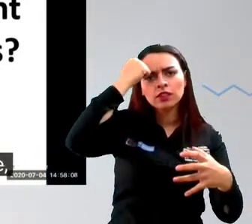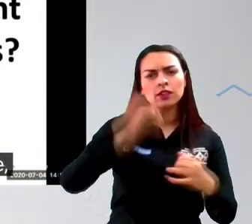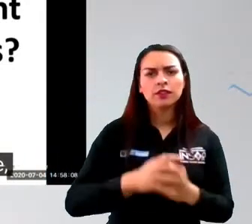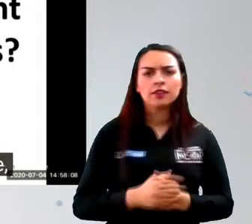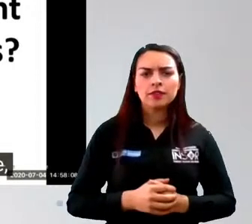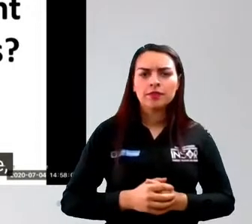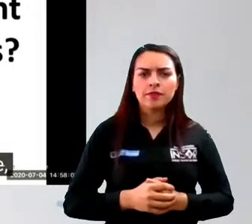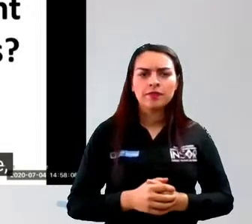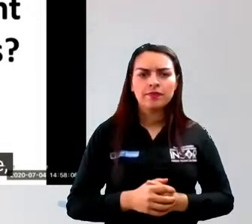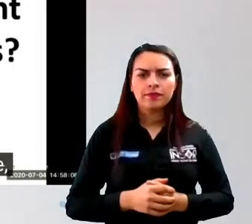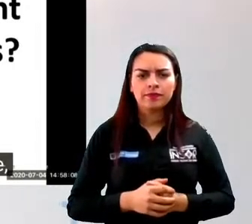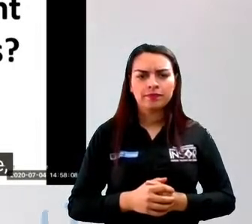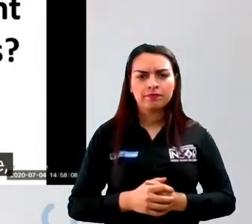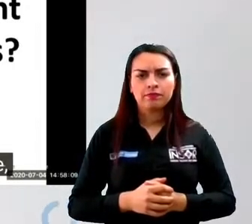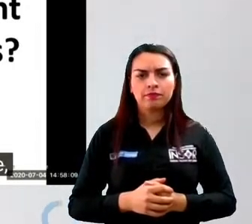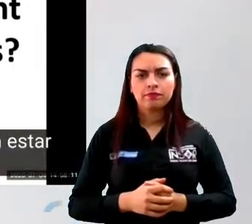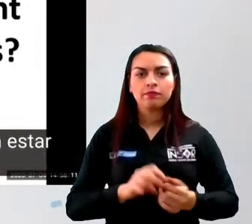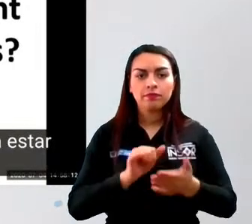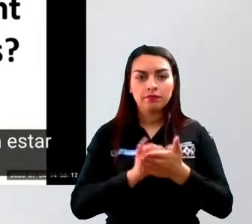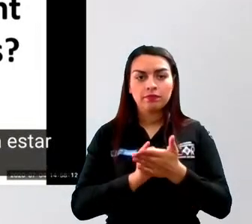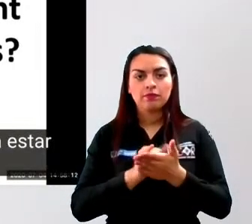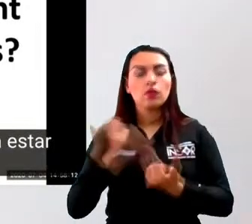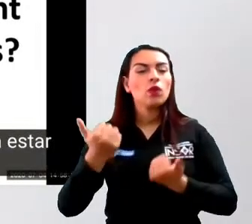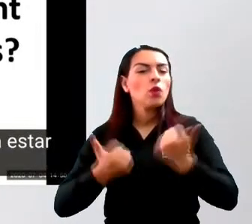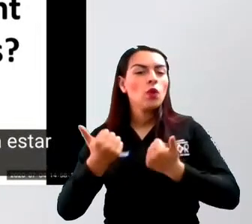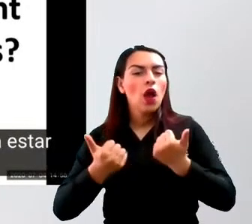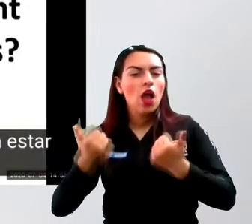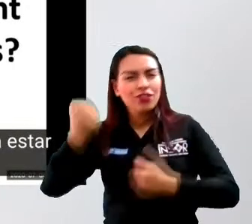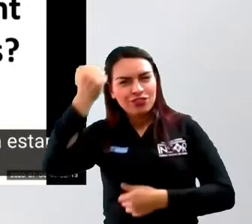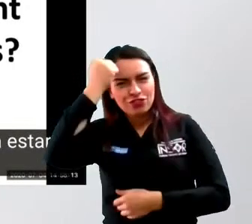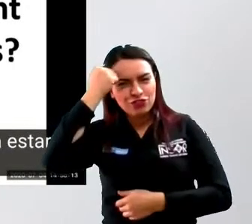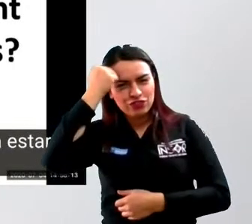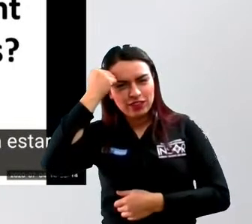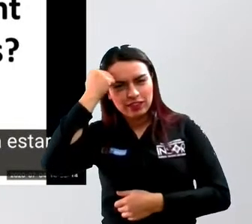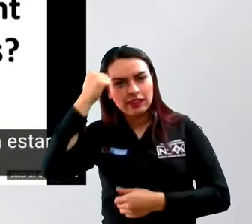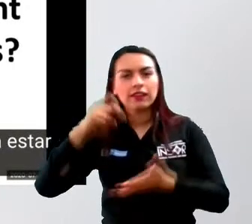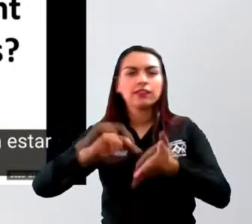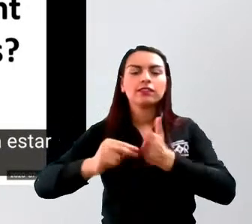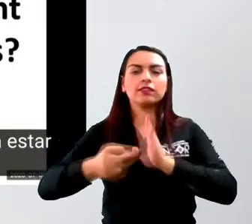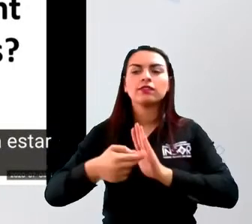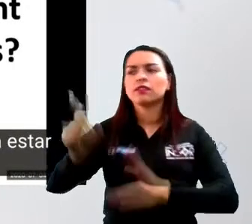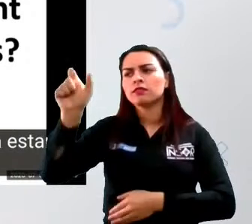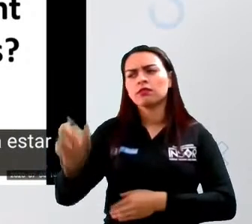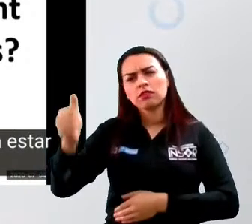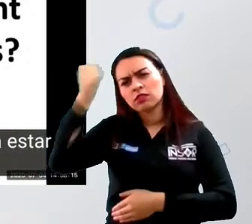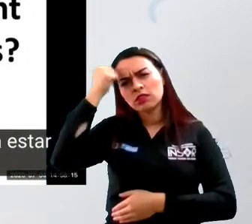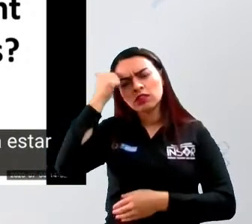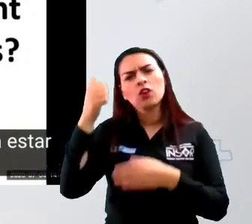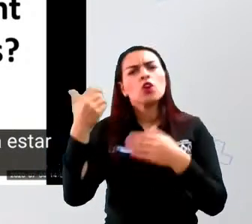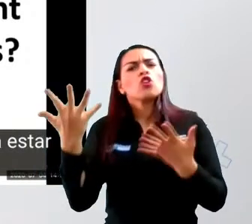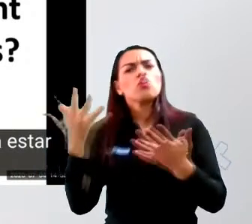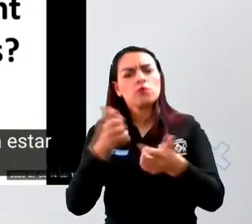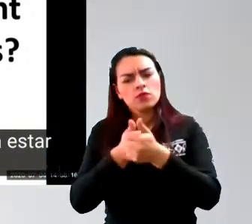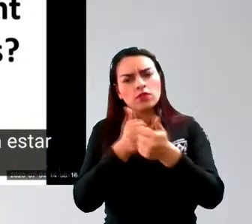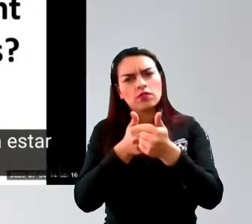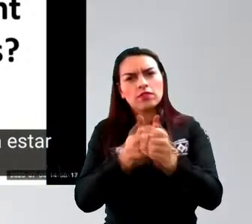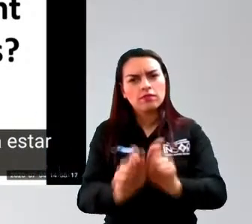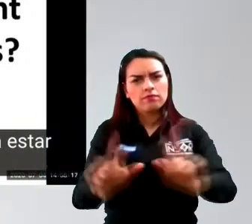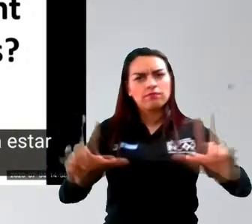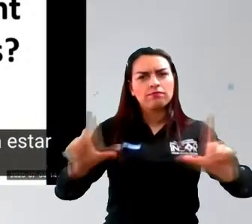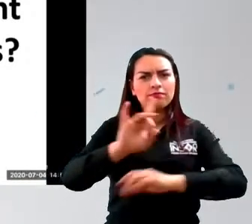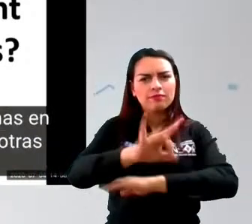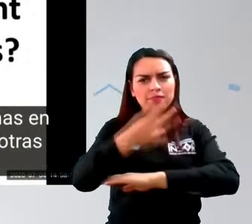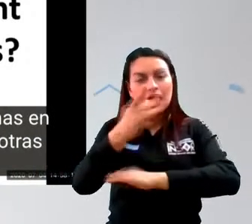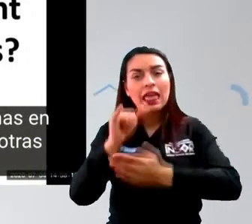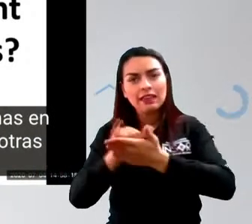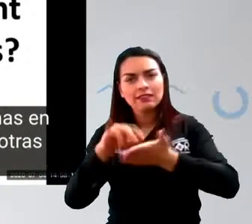Hablemos acerca de esta presencia docente. ¿Cómo puede un profesor estar presente en línea y ayudar a los estudiantes a estar